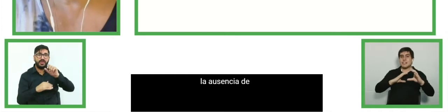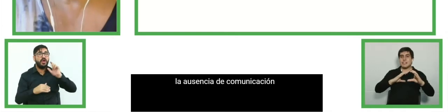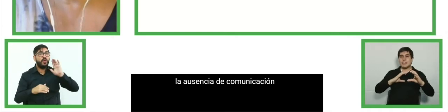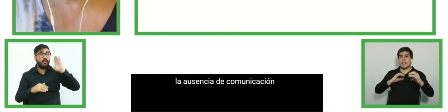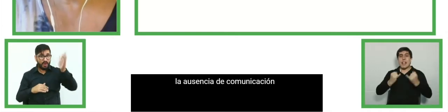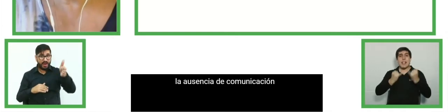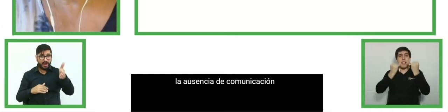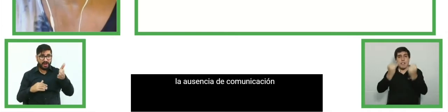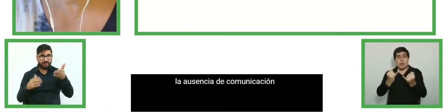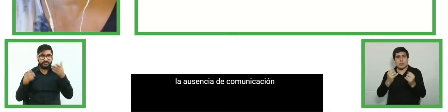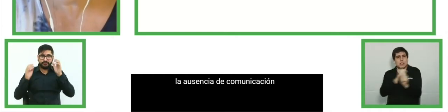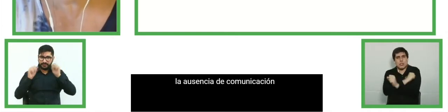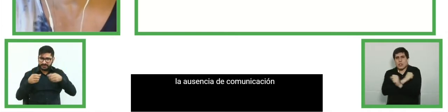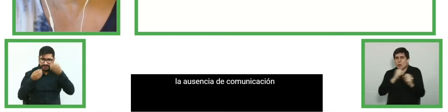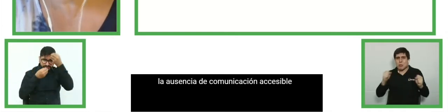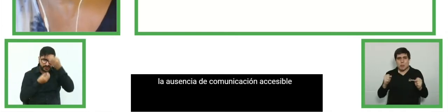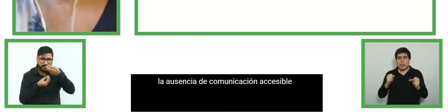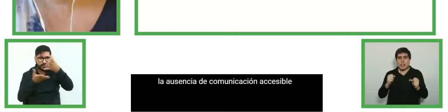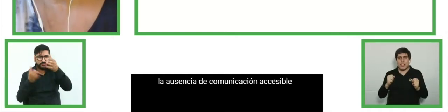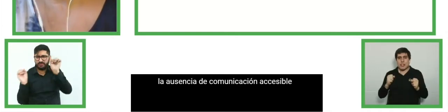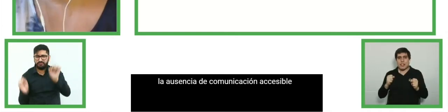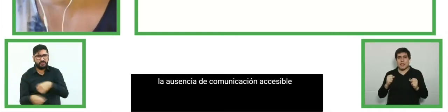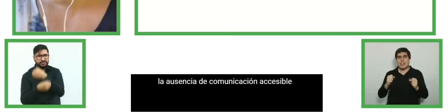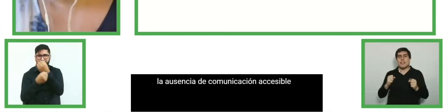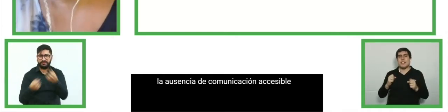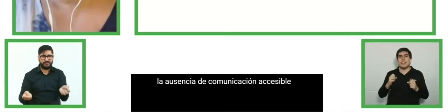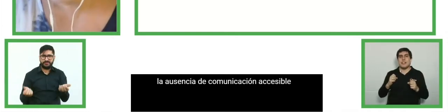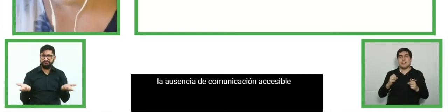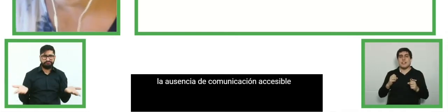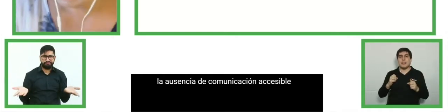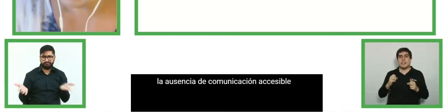información y diálogo intrageneracional y